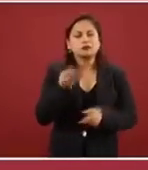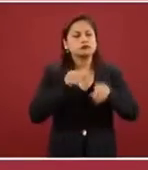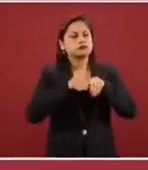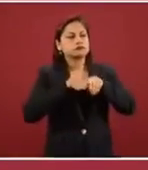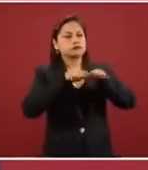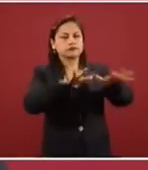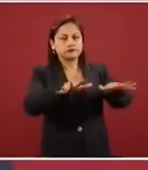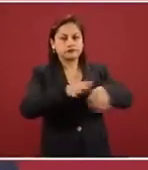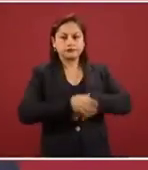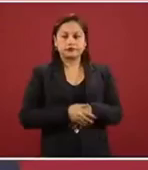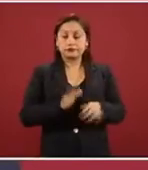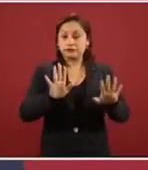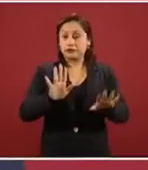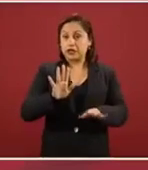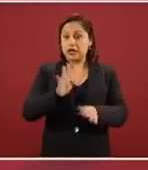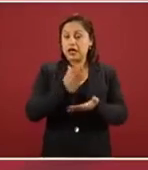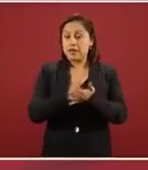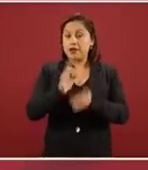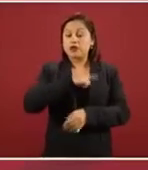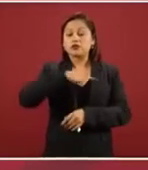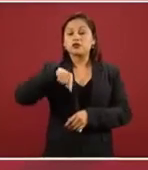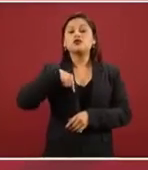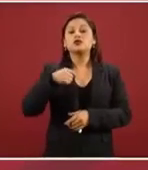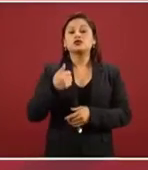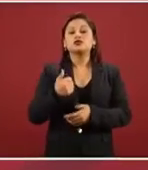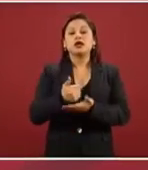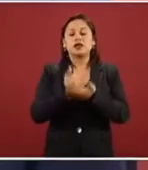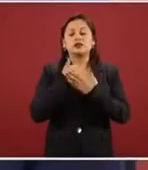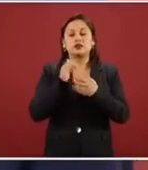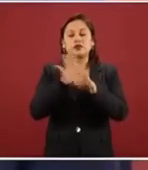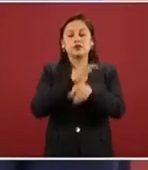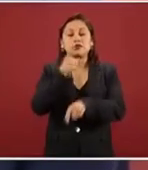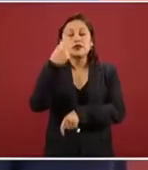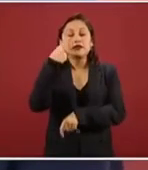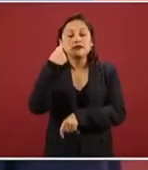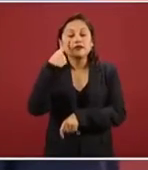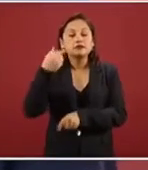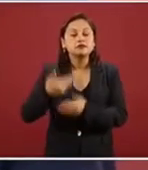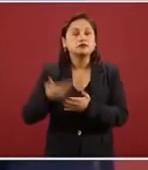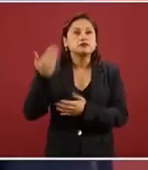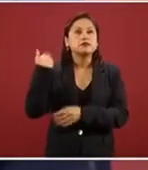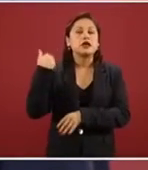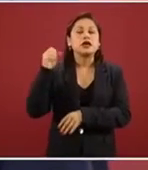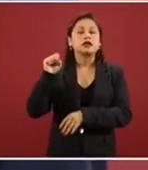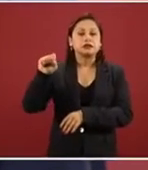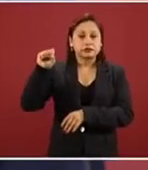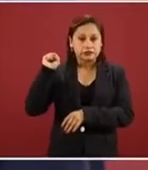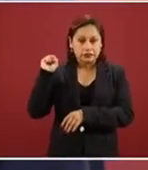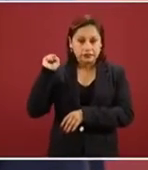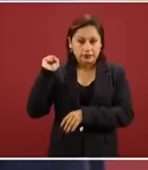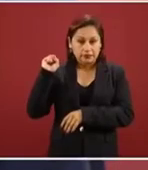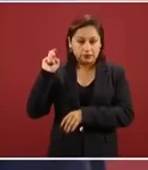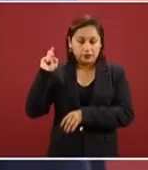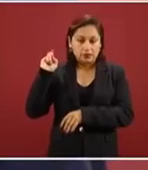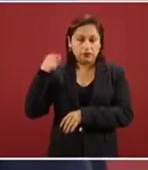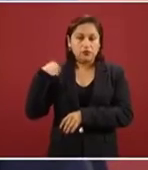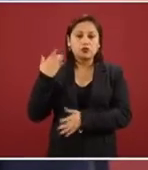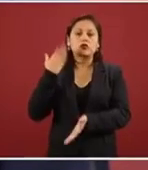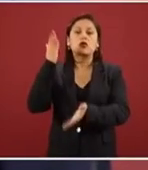imagínense, fui el fin de semana pasado a Chiapas, a